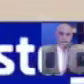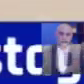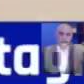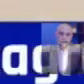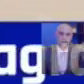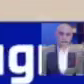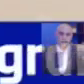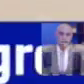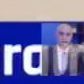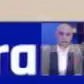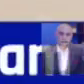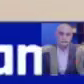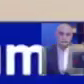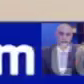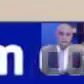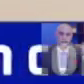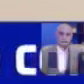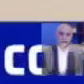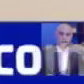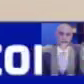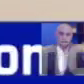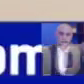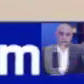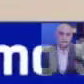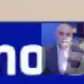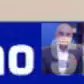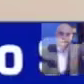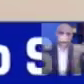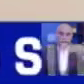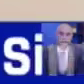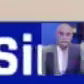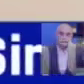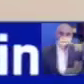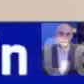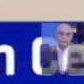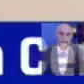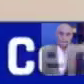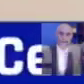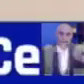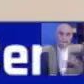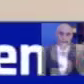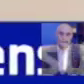periodismo, de comunicadores, de chayote,